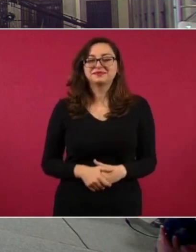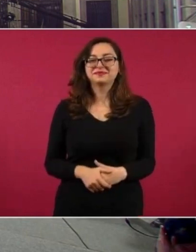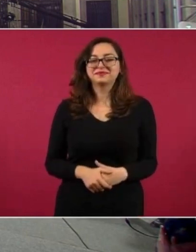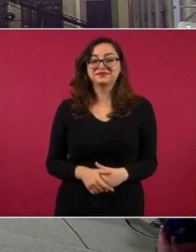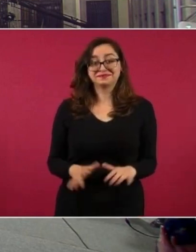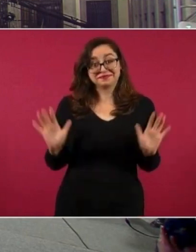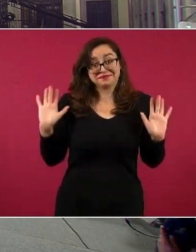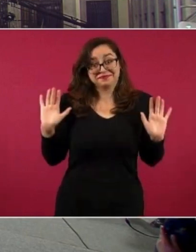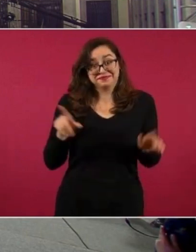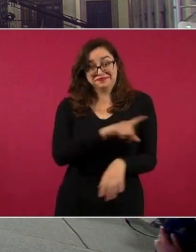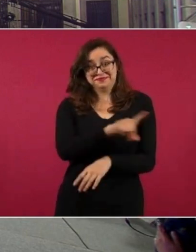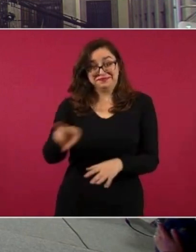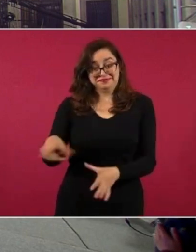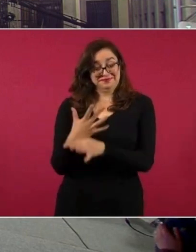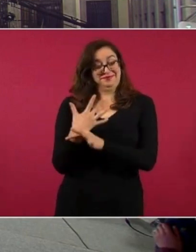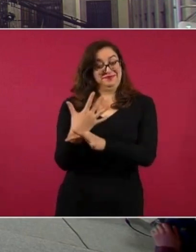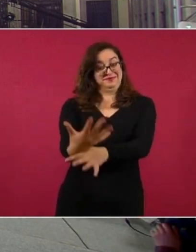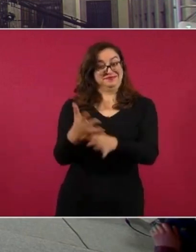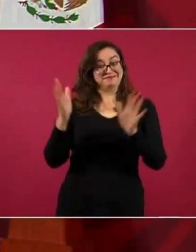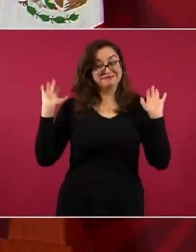Tómenla.